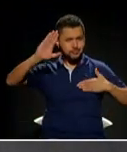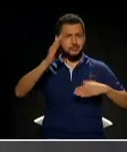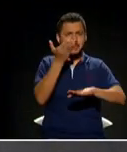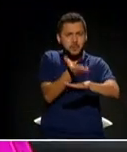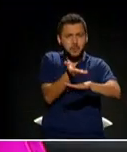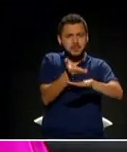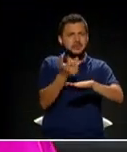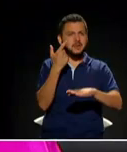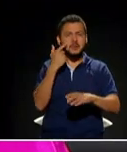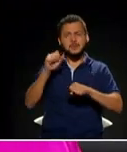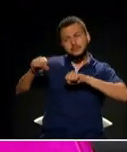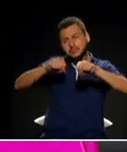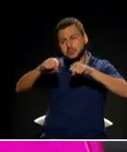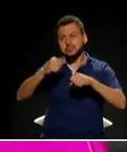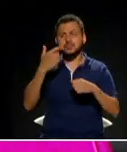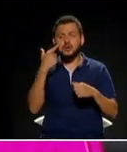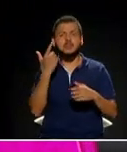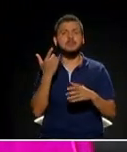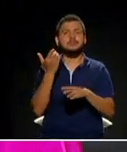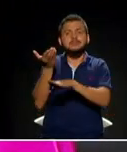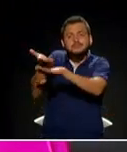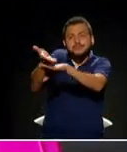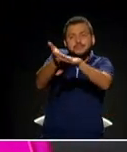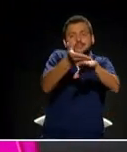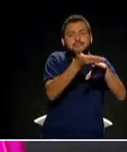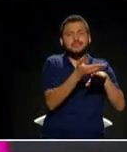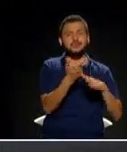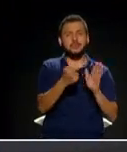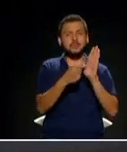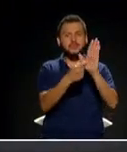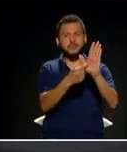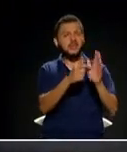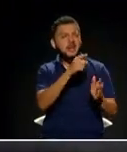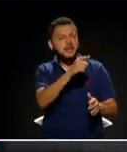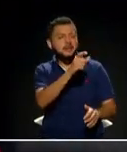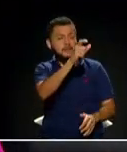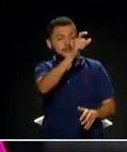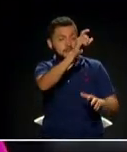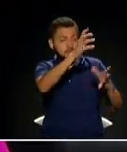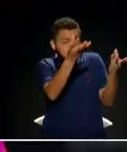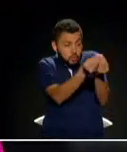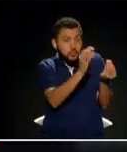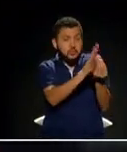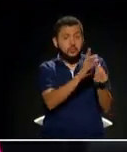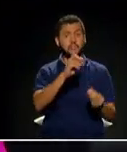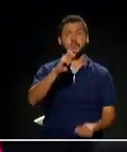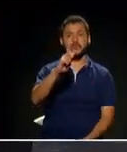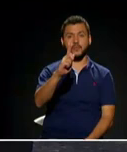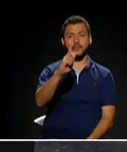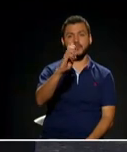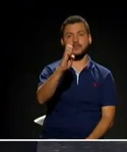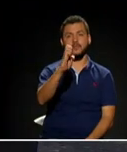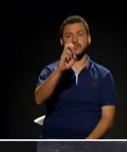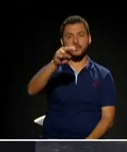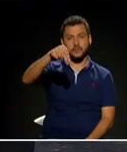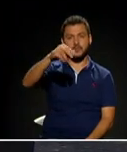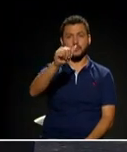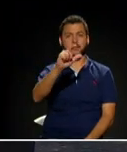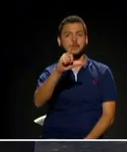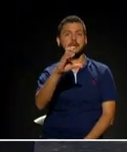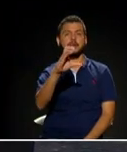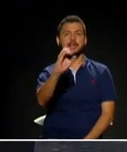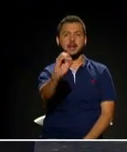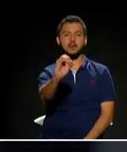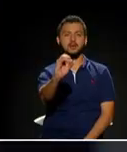esta propuesta fue muy bien recibida sobre todo por fenalco pero también por toda la gente cada vez en una ciudad como la que